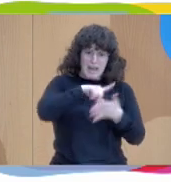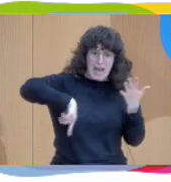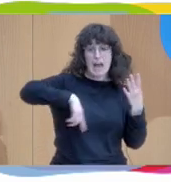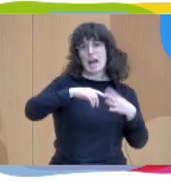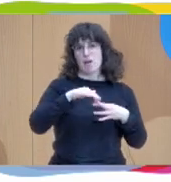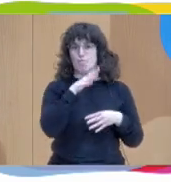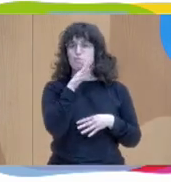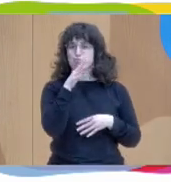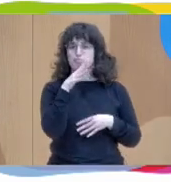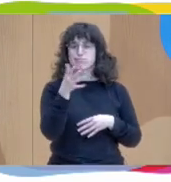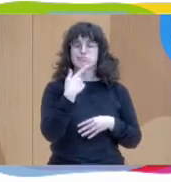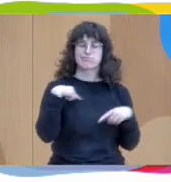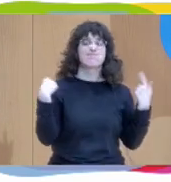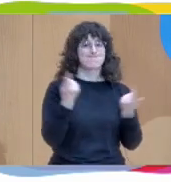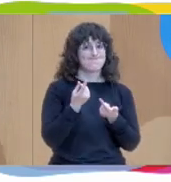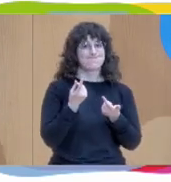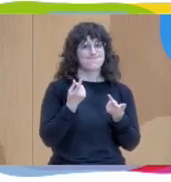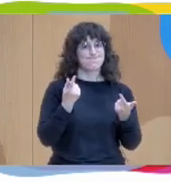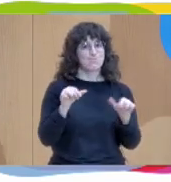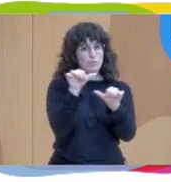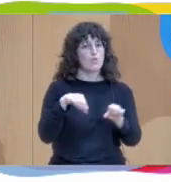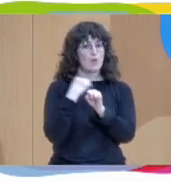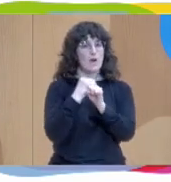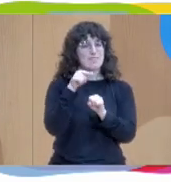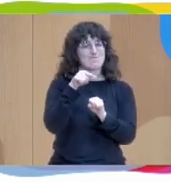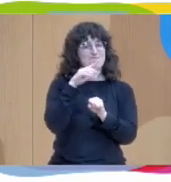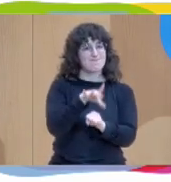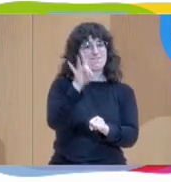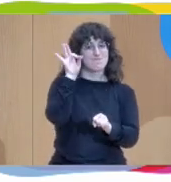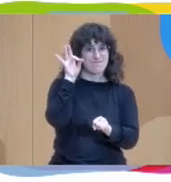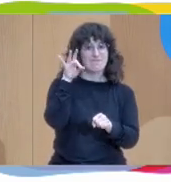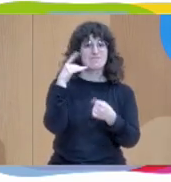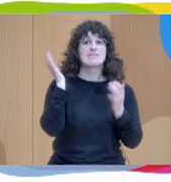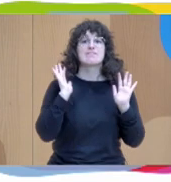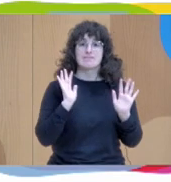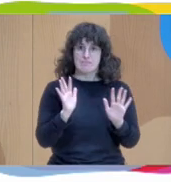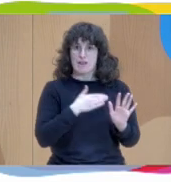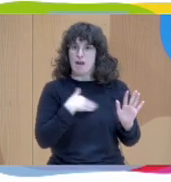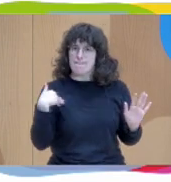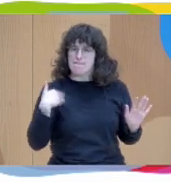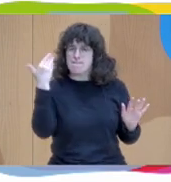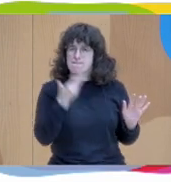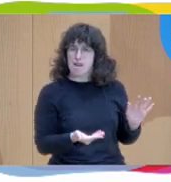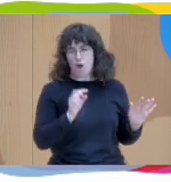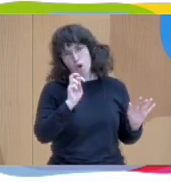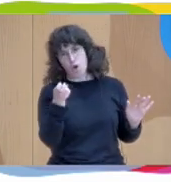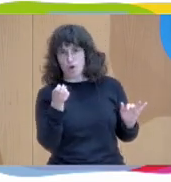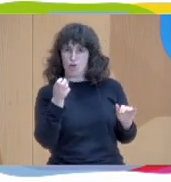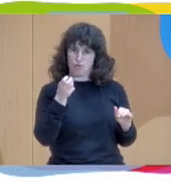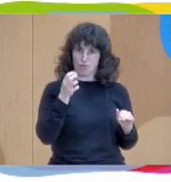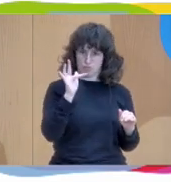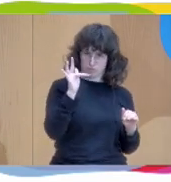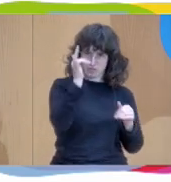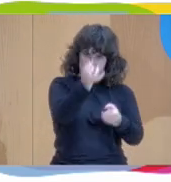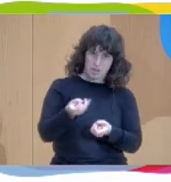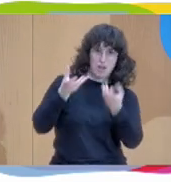hemos inclinado por este modelo de trabajo no obstante quiero recalcar otra de sus virtudes y es que es